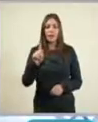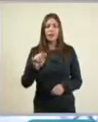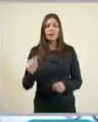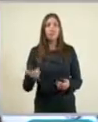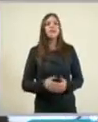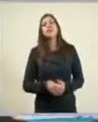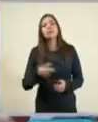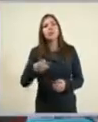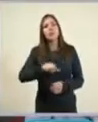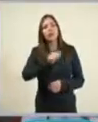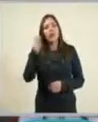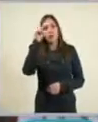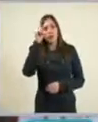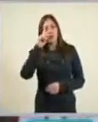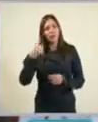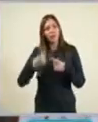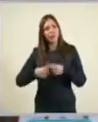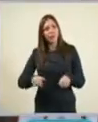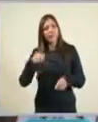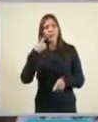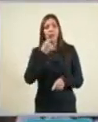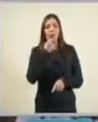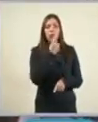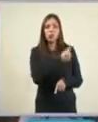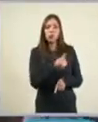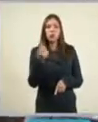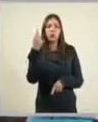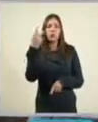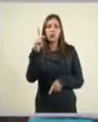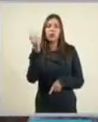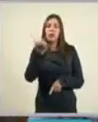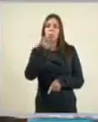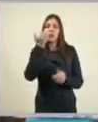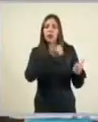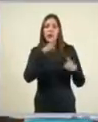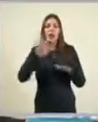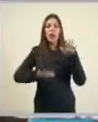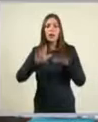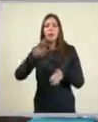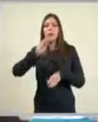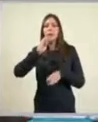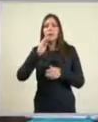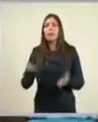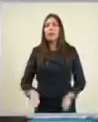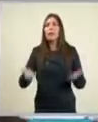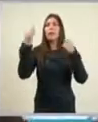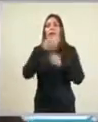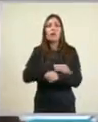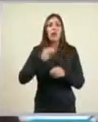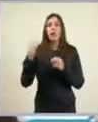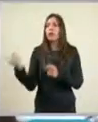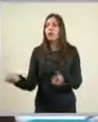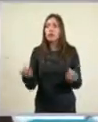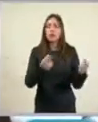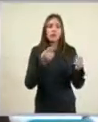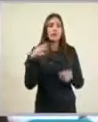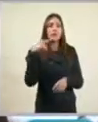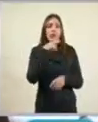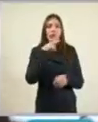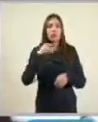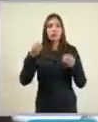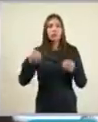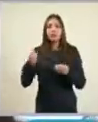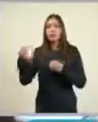que les ofrecemos, señora, para mandarles del 8 a los niños. Sabemos que de repente nos paramos a la mera hora o tenemos prisa por preparar lo demás. Necesitamos